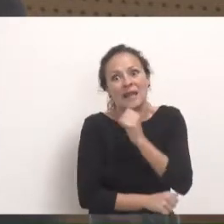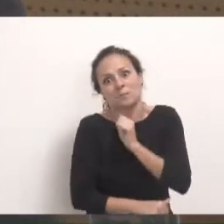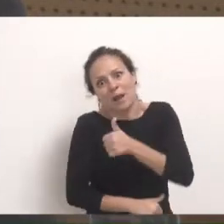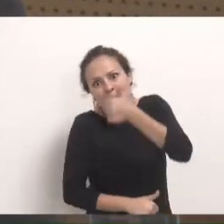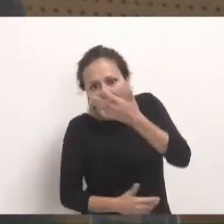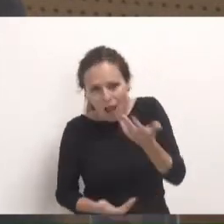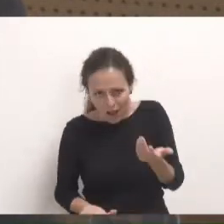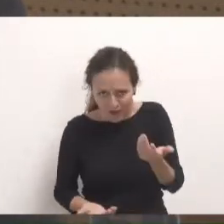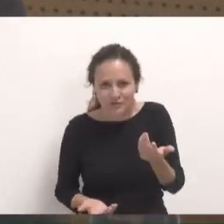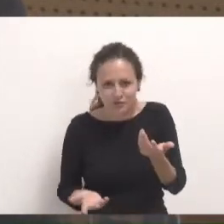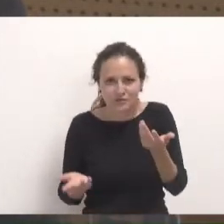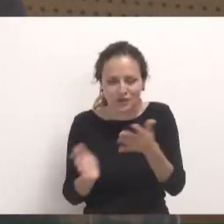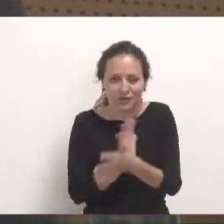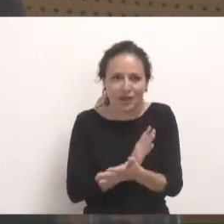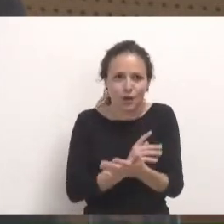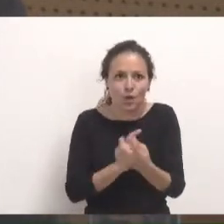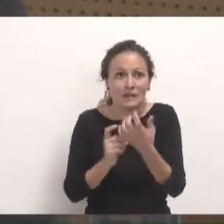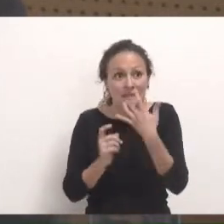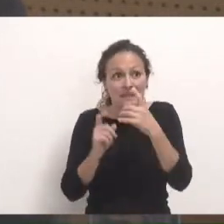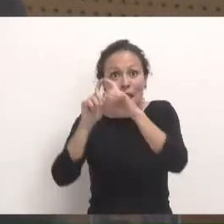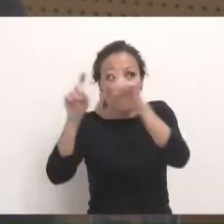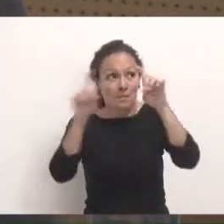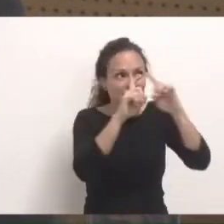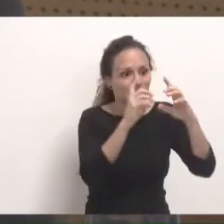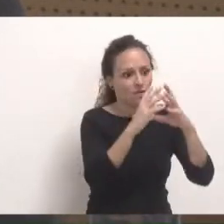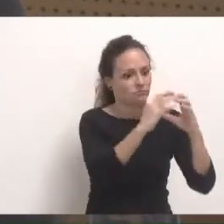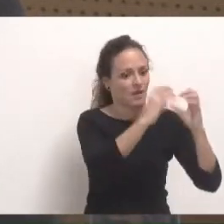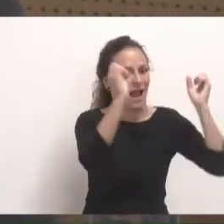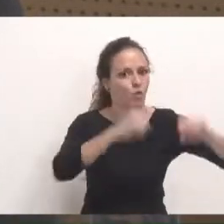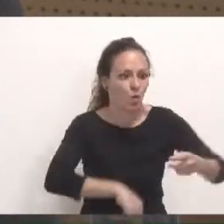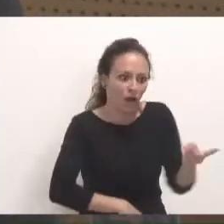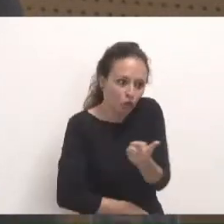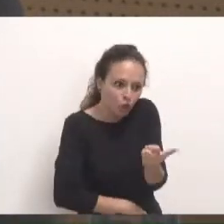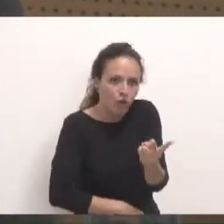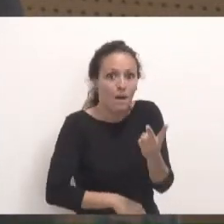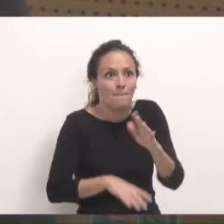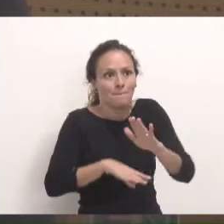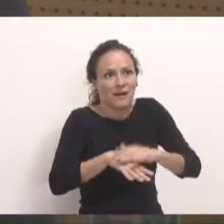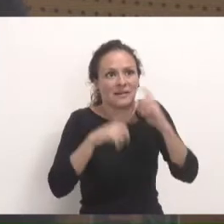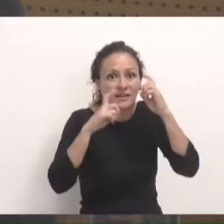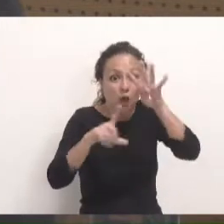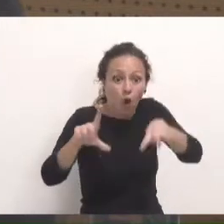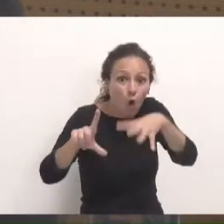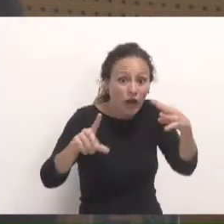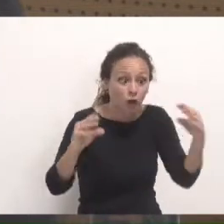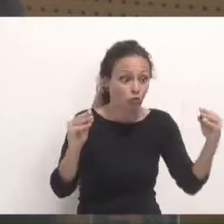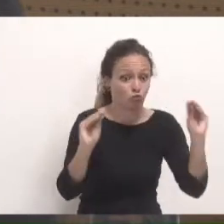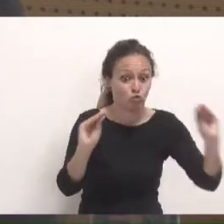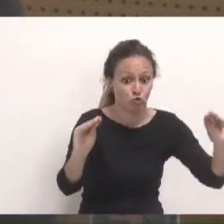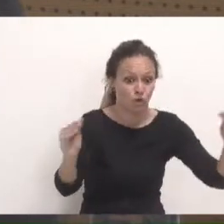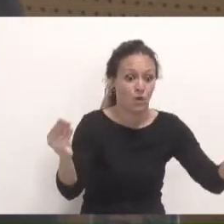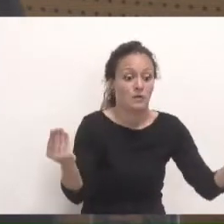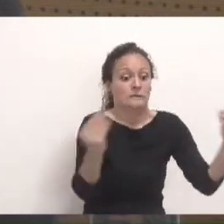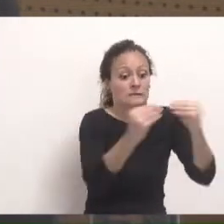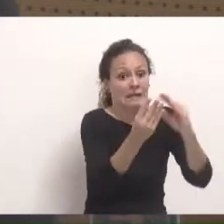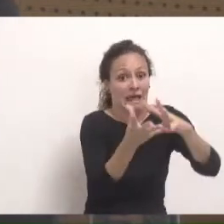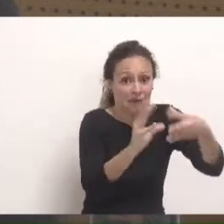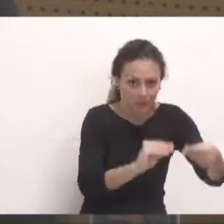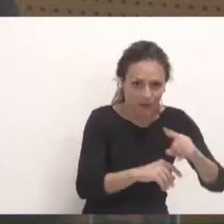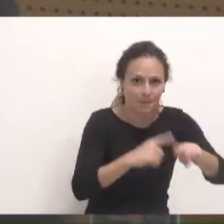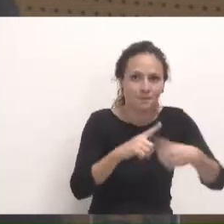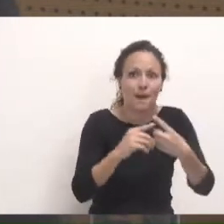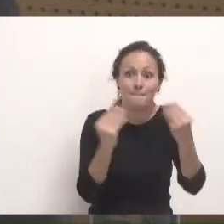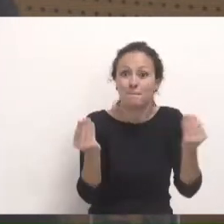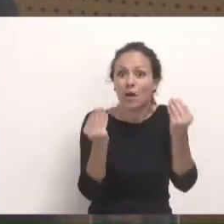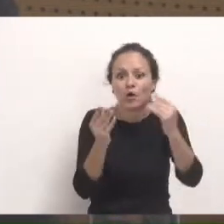poner de acuerdo a las navieras para que haya un reajuste horario, al menos en esos días, y proceder a hacer todas las mejoras técnicas que